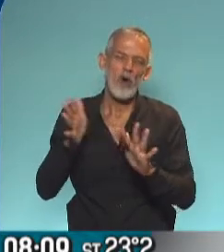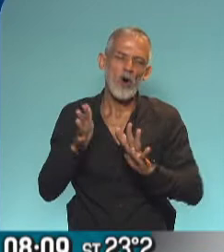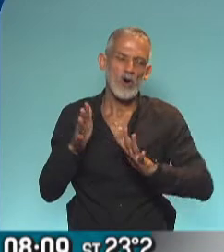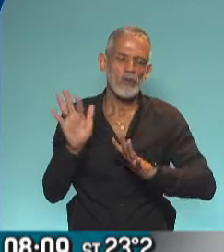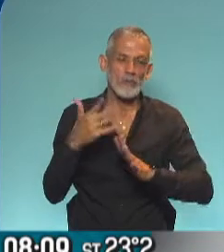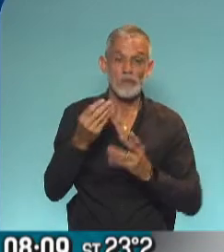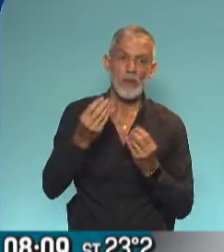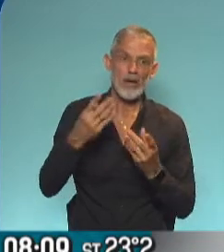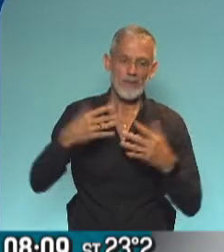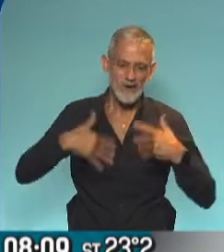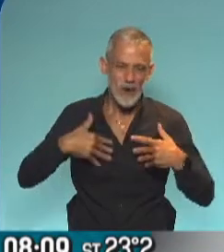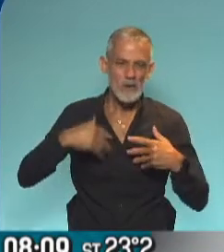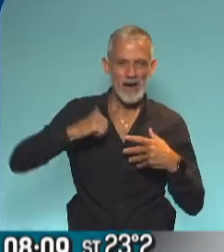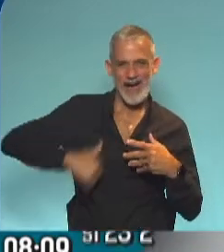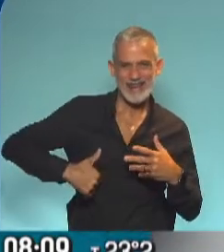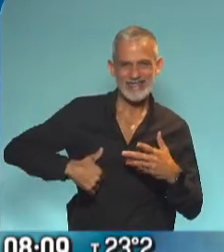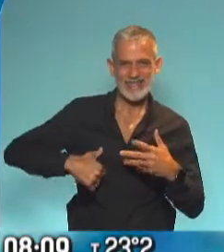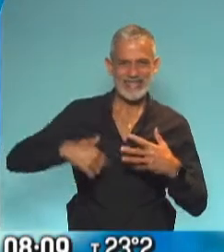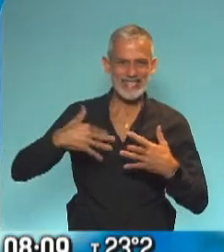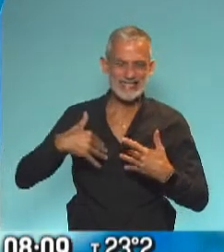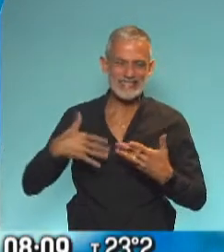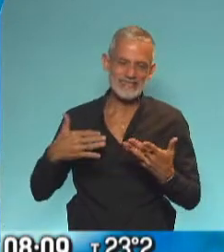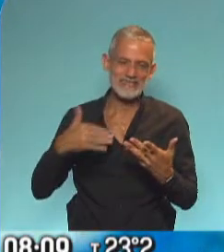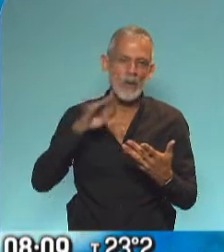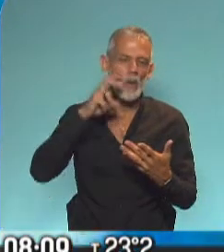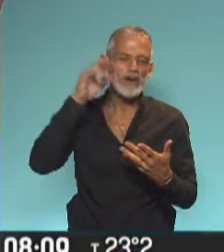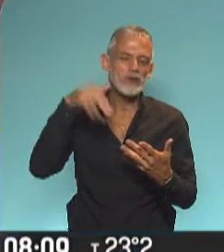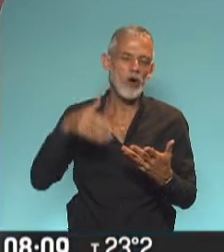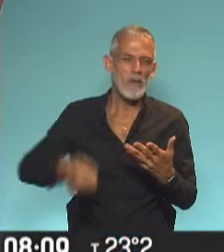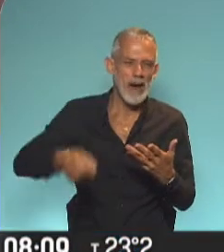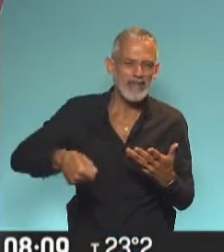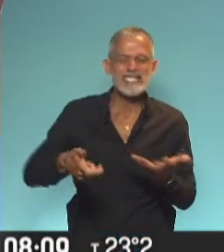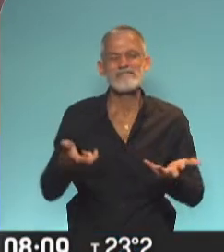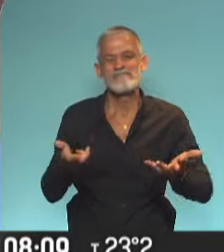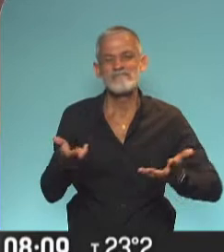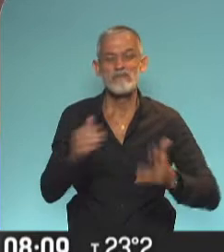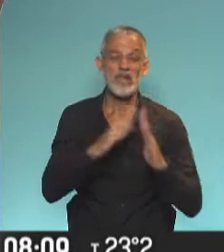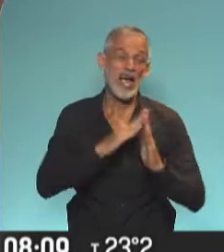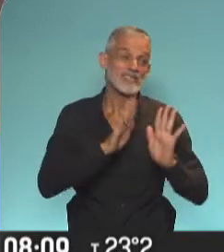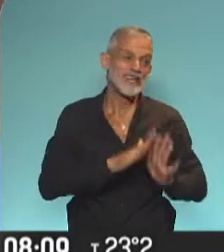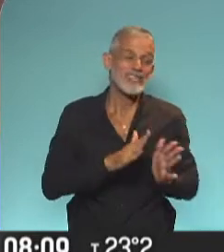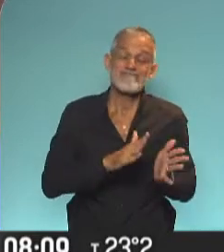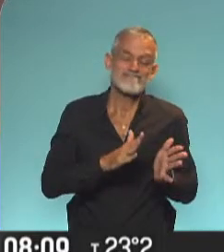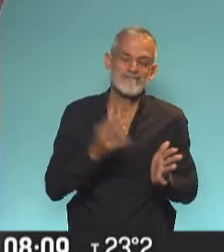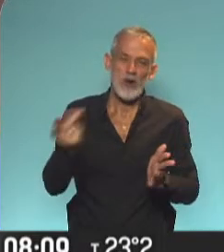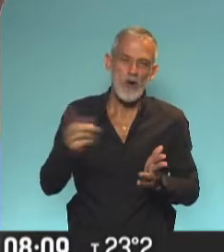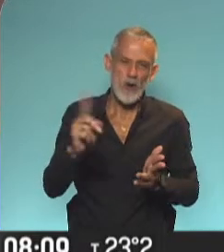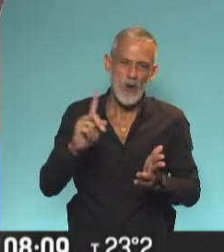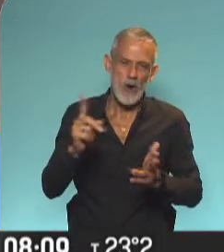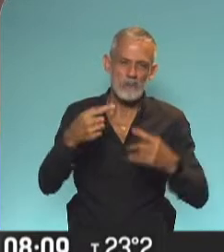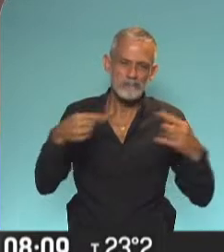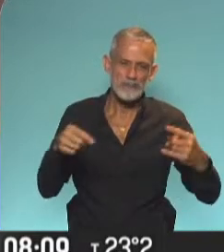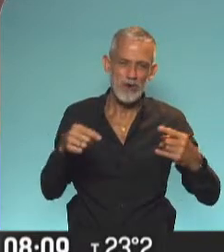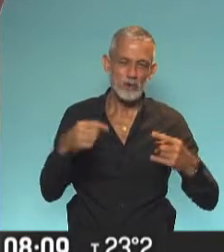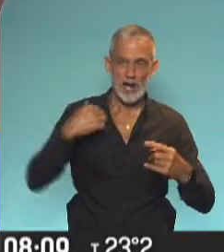ver con indumentaria, carteras. Claro, lo que menos usó, digamos, durante todo el 2020. Claro, estando en casa, ¿quién quería comprar esa